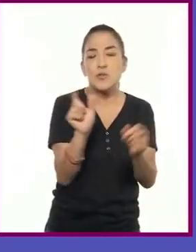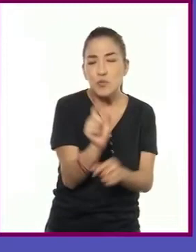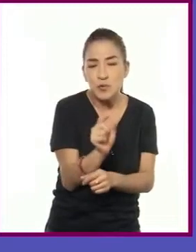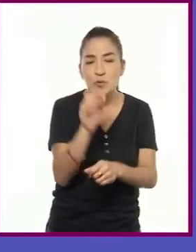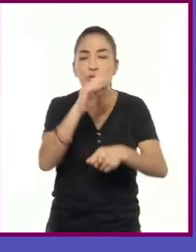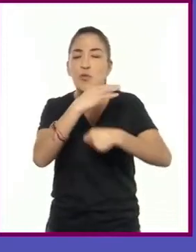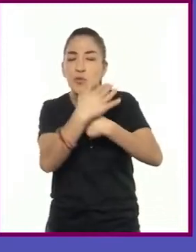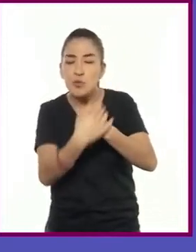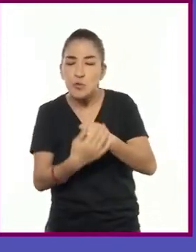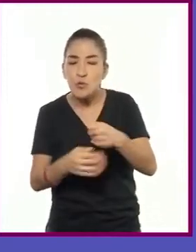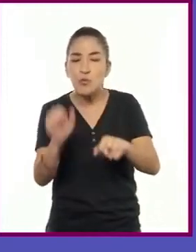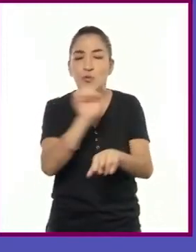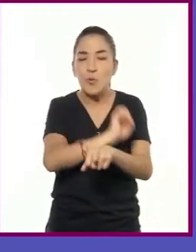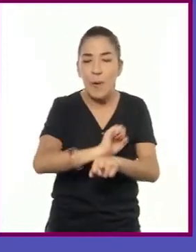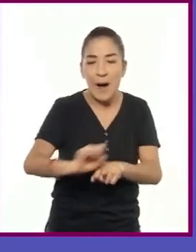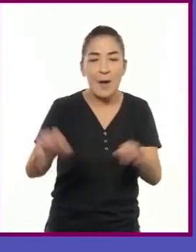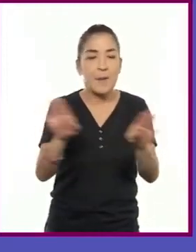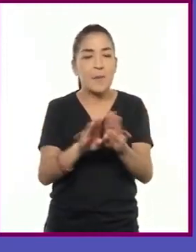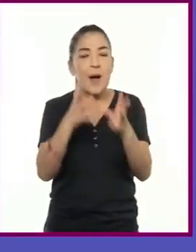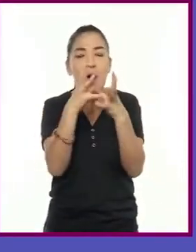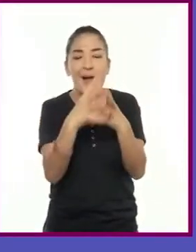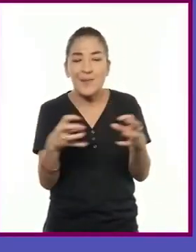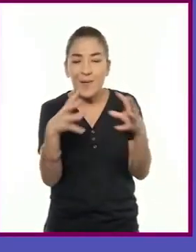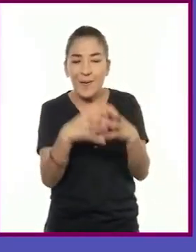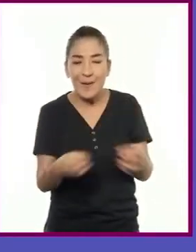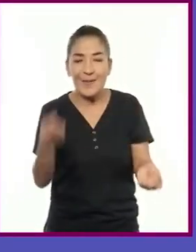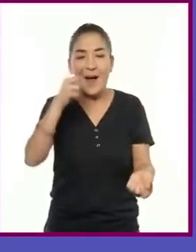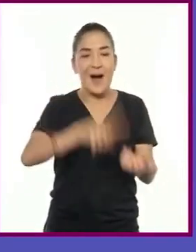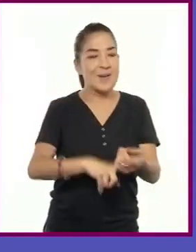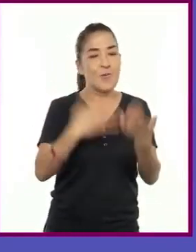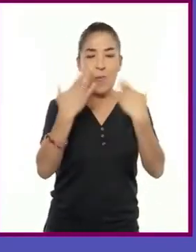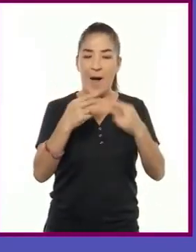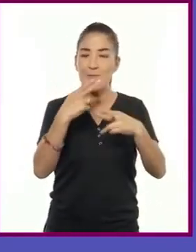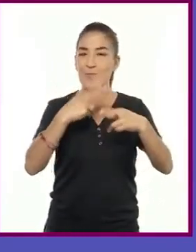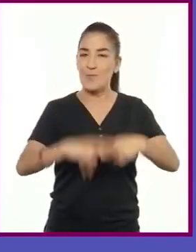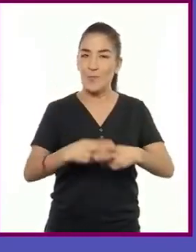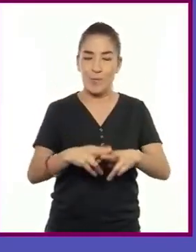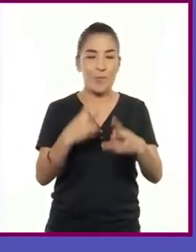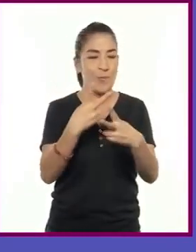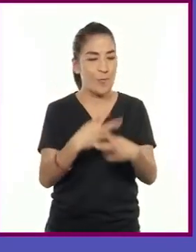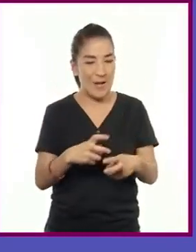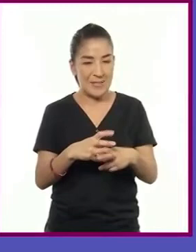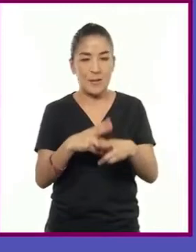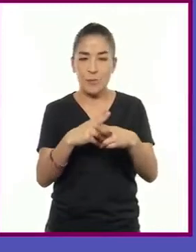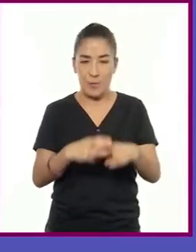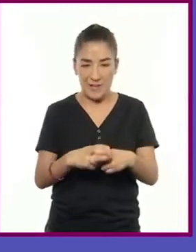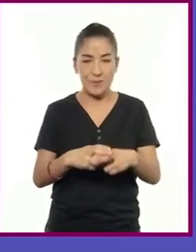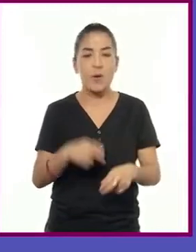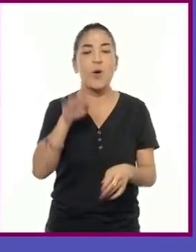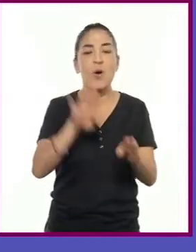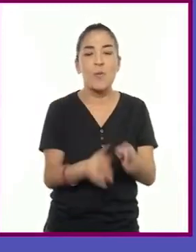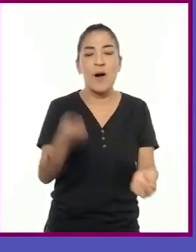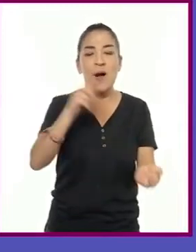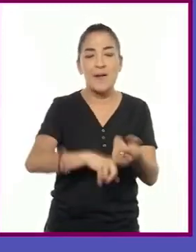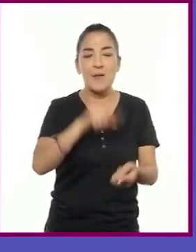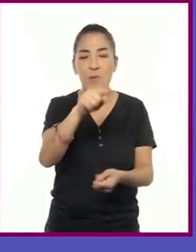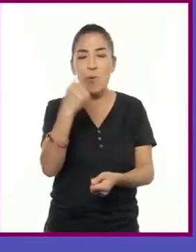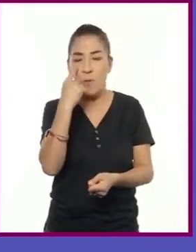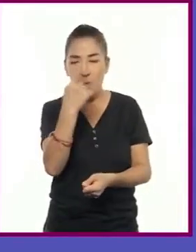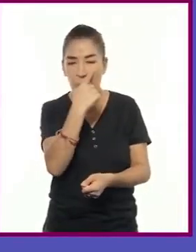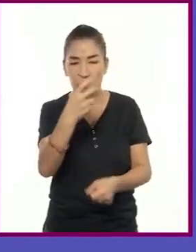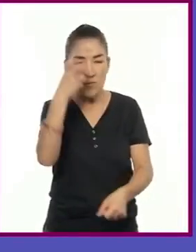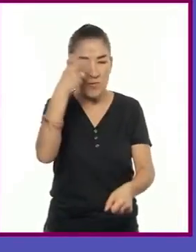fuera, que se diría todo de algodón que no lleva huesos. Solo los espejos de azabache de sus ojos son